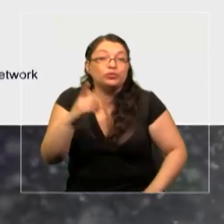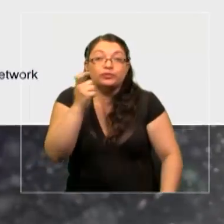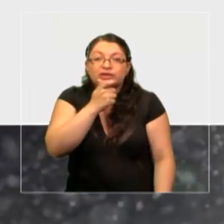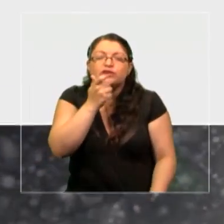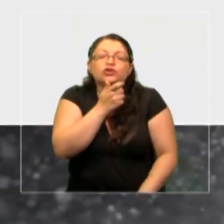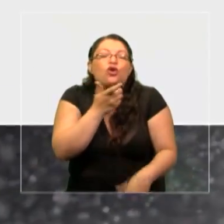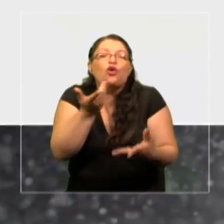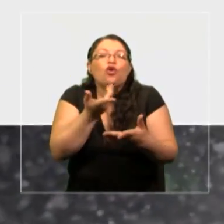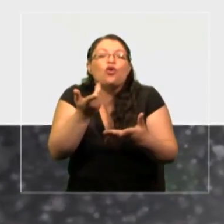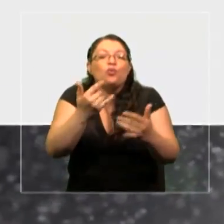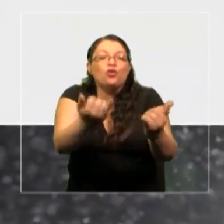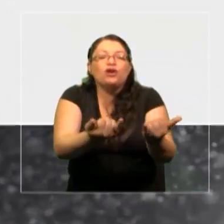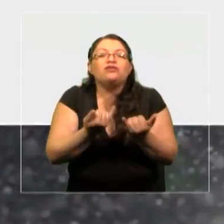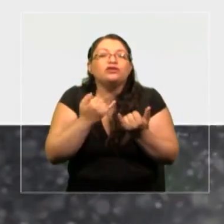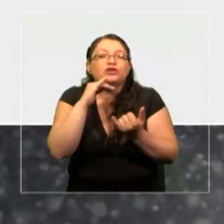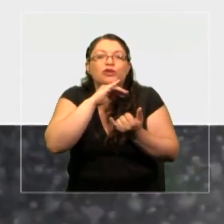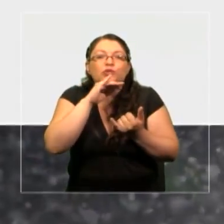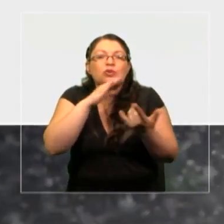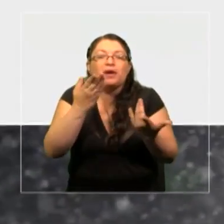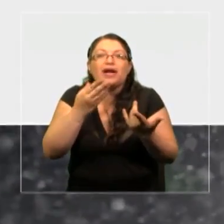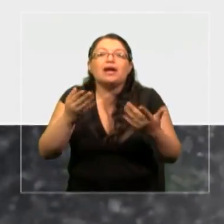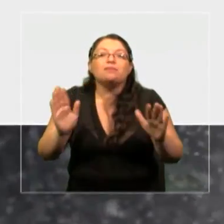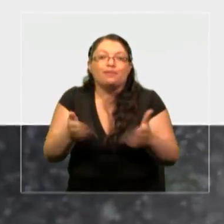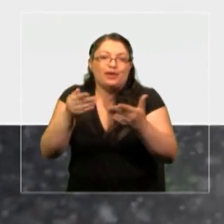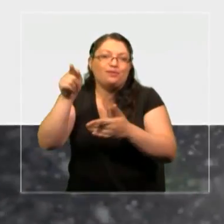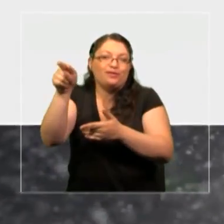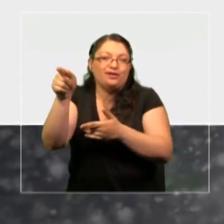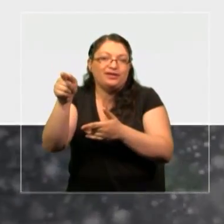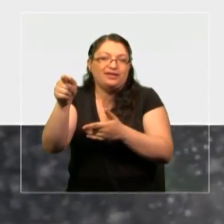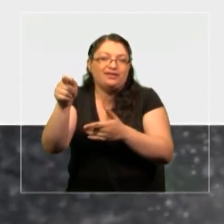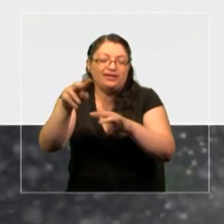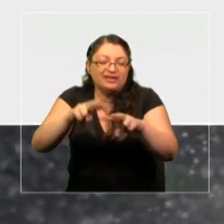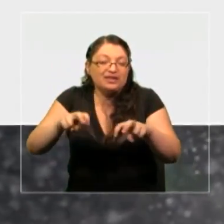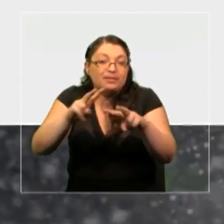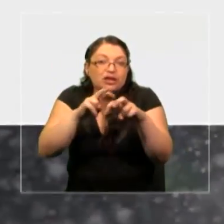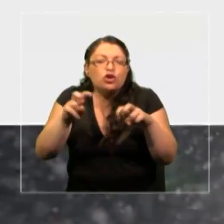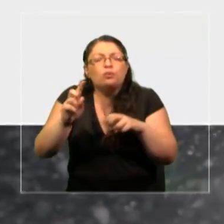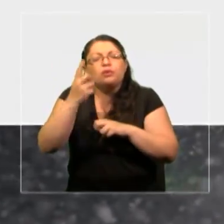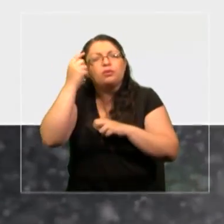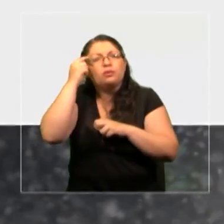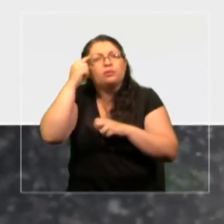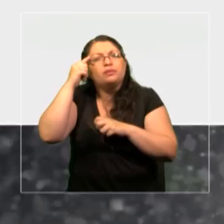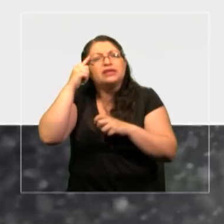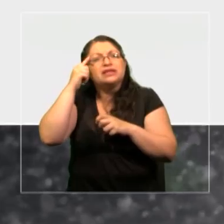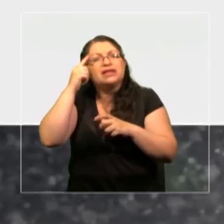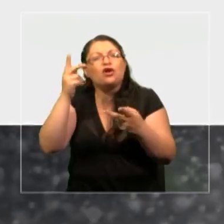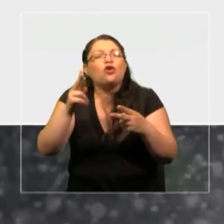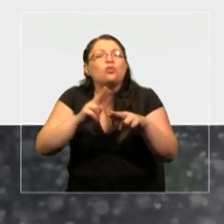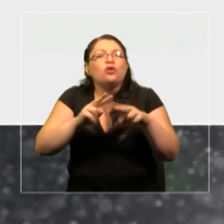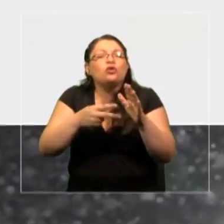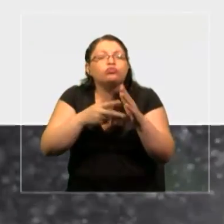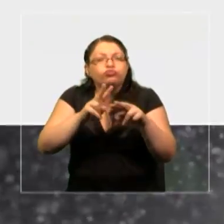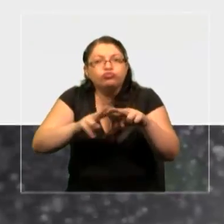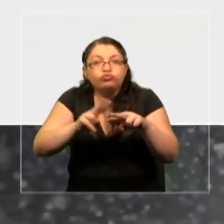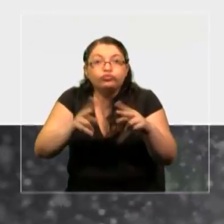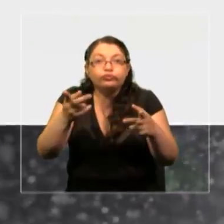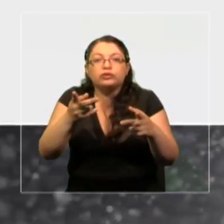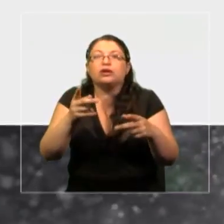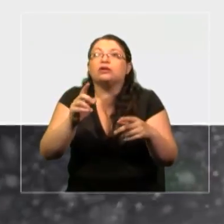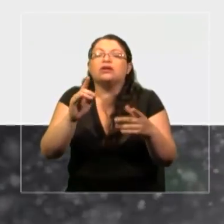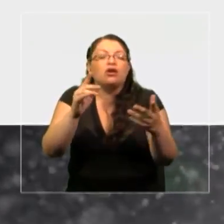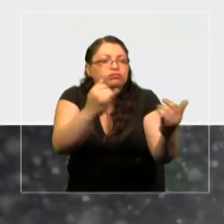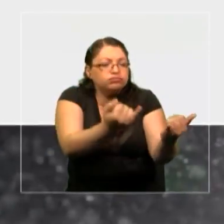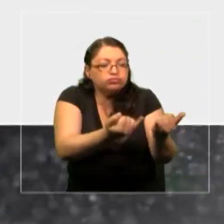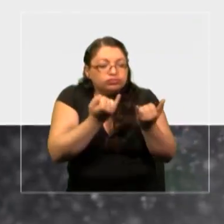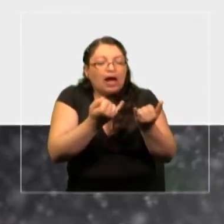¿Cómo usar los datos entonces para impulsar esto? Y tenemos que pensar realmente en la solución que se ve impulsada por los datos.